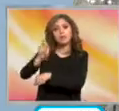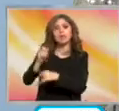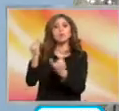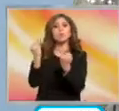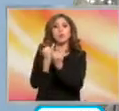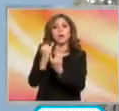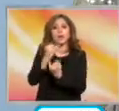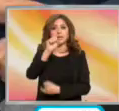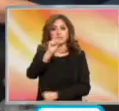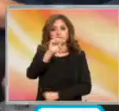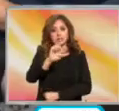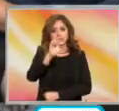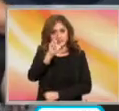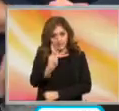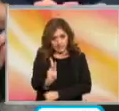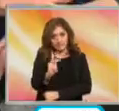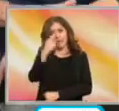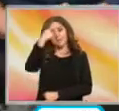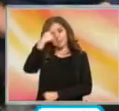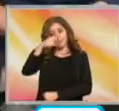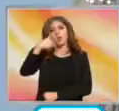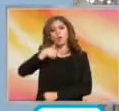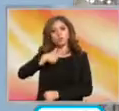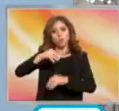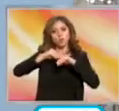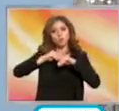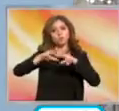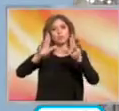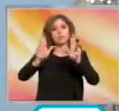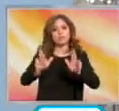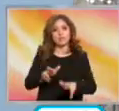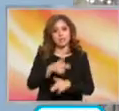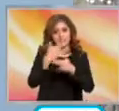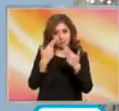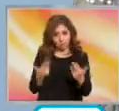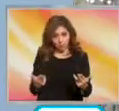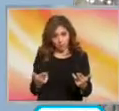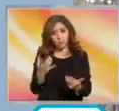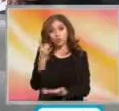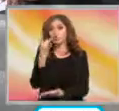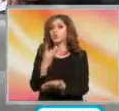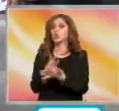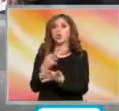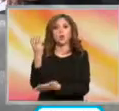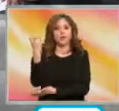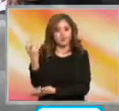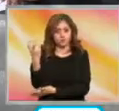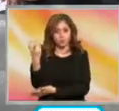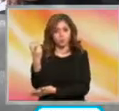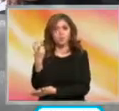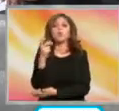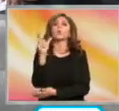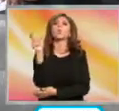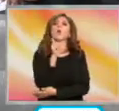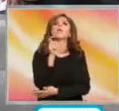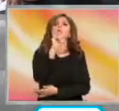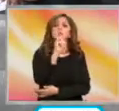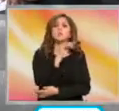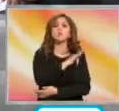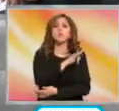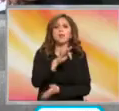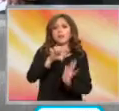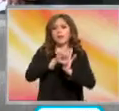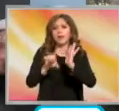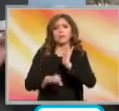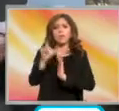también, cuando se trata de reproducir el himno. Y solamente en esos casos se puede hacer. ¿Cuándo se permite? En la selección nacional. Todos